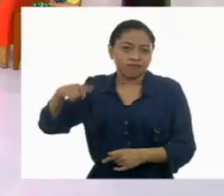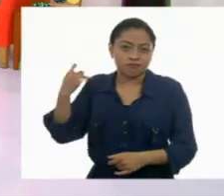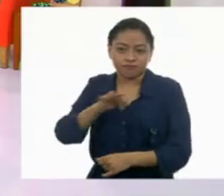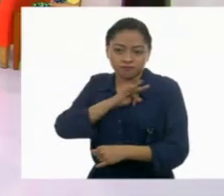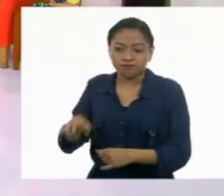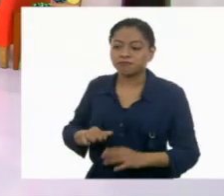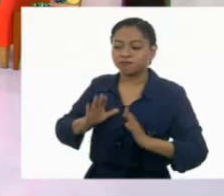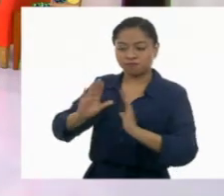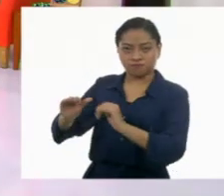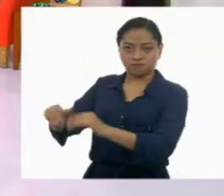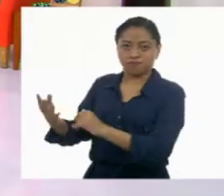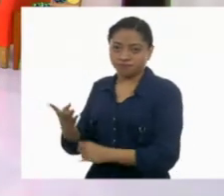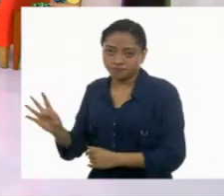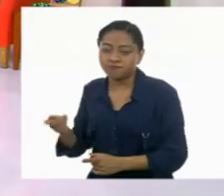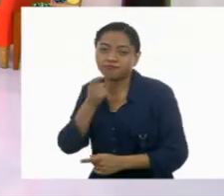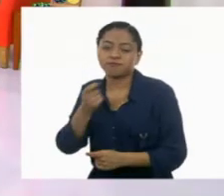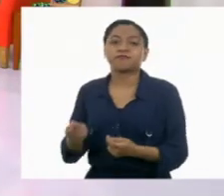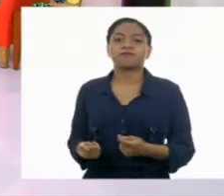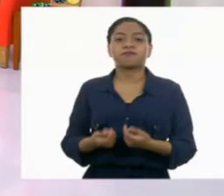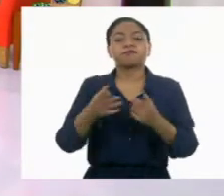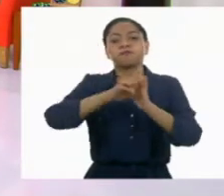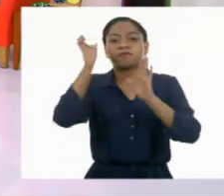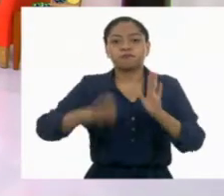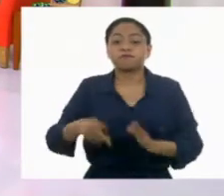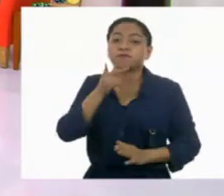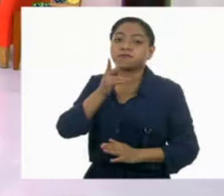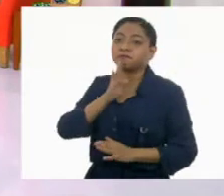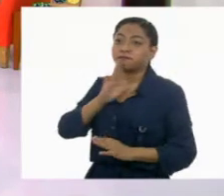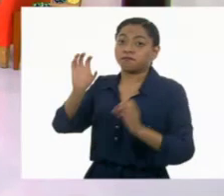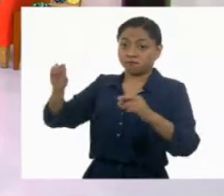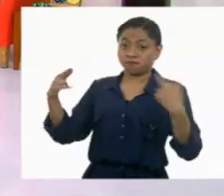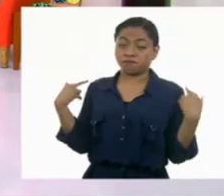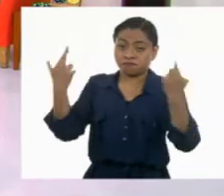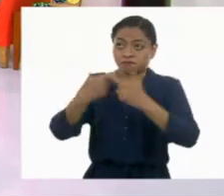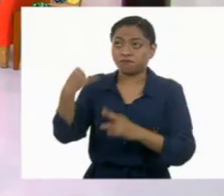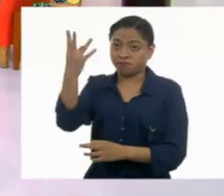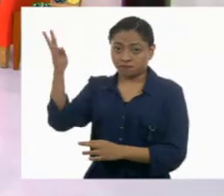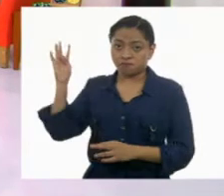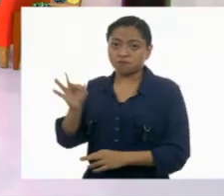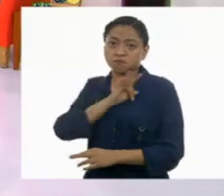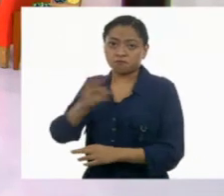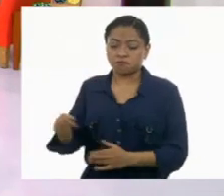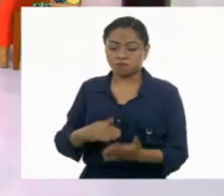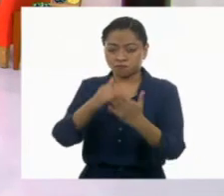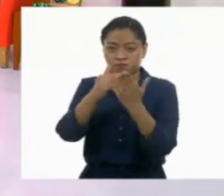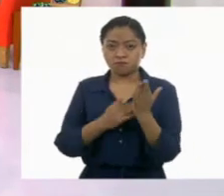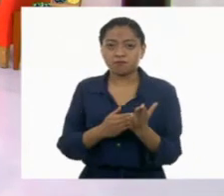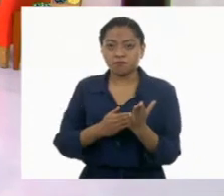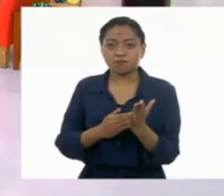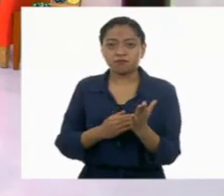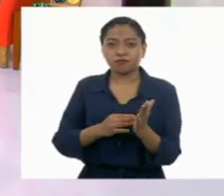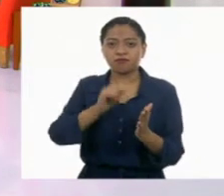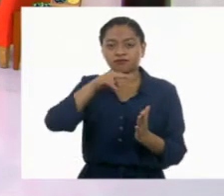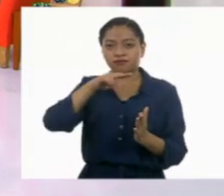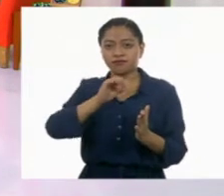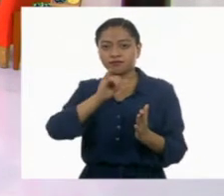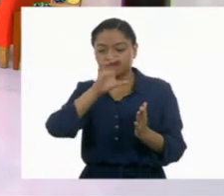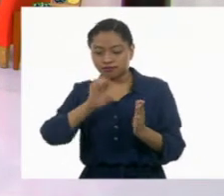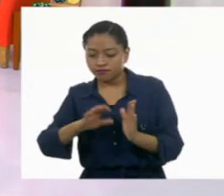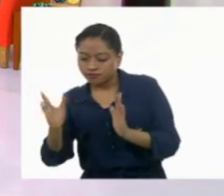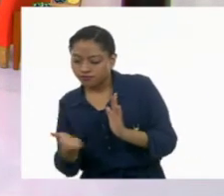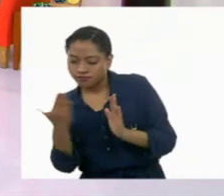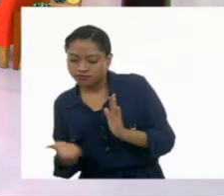y usabilidad por los niños. Por ejemplo, los padres y los docentes pueden recurrir al índice que está al final de cada volumen, de cada